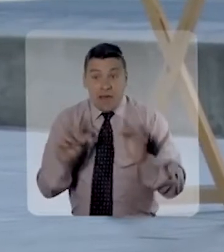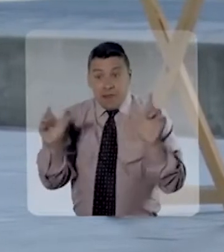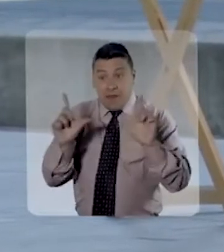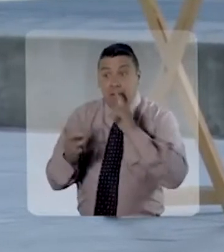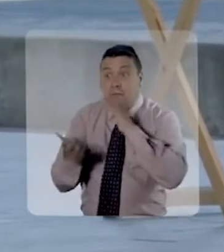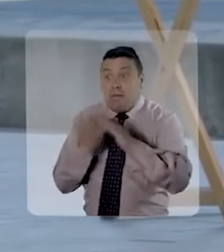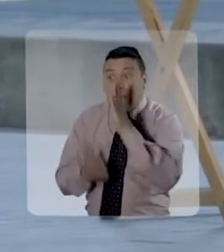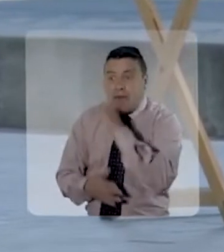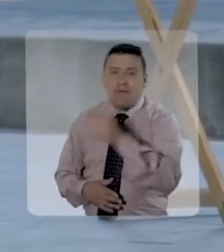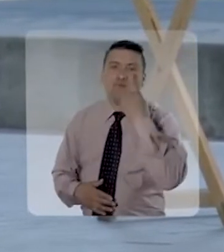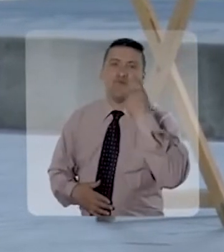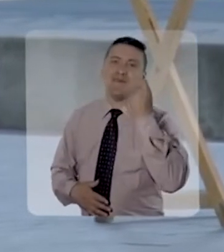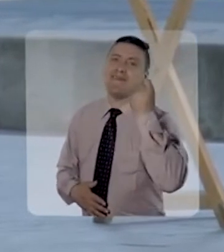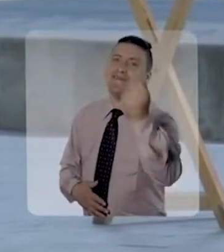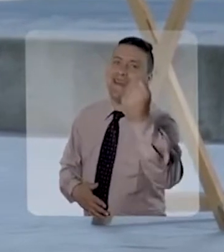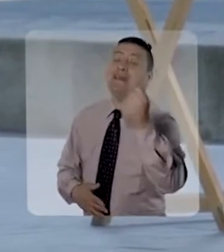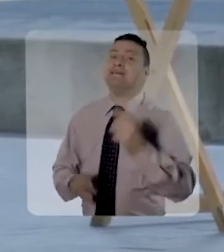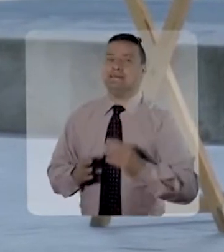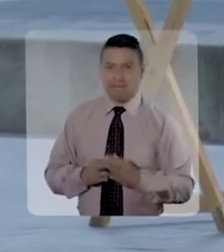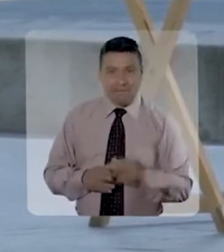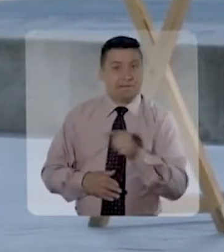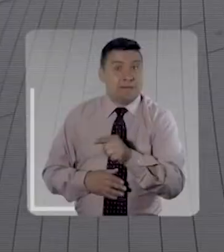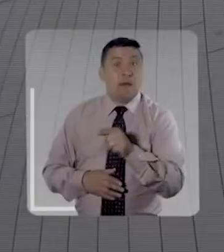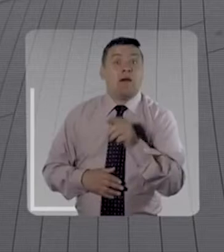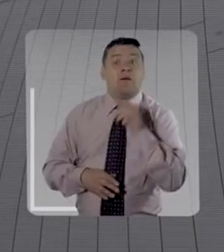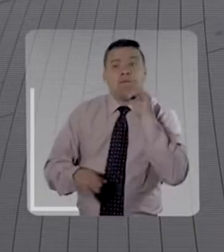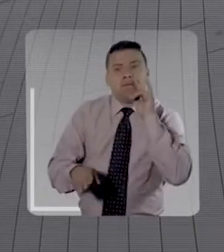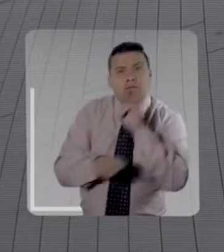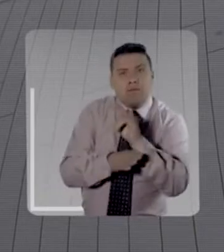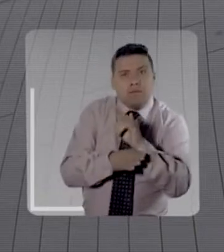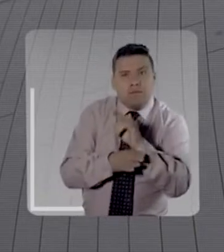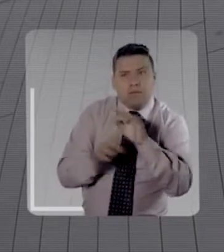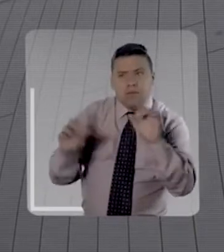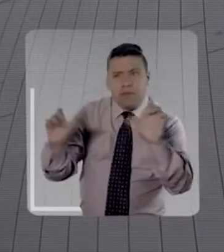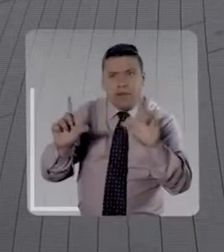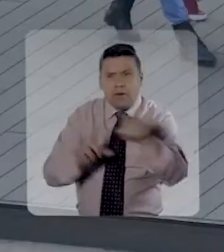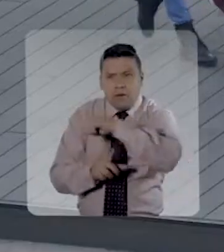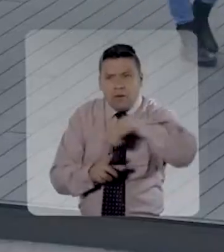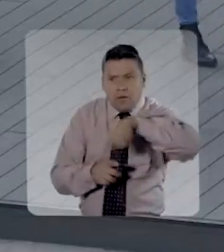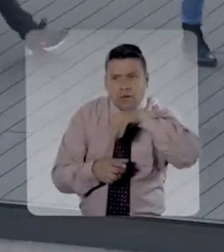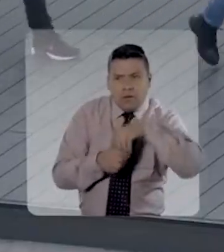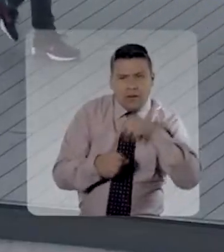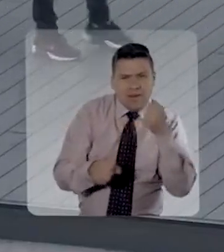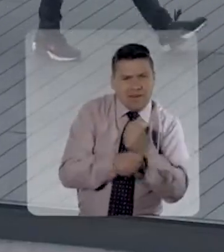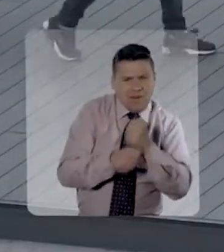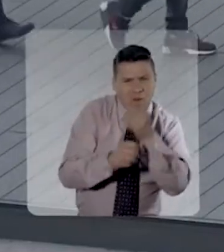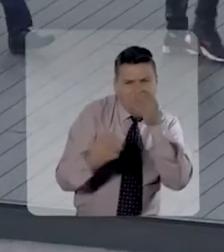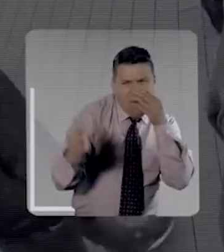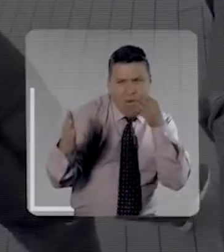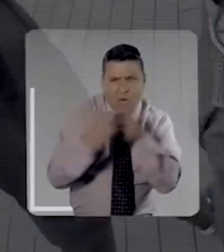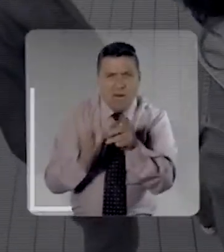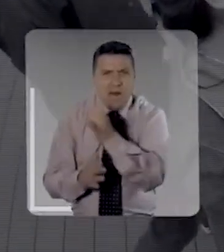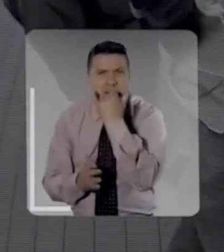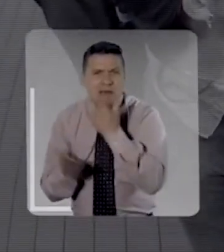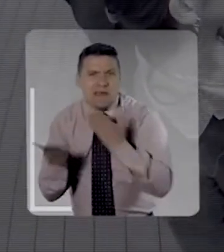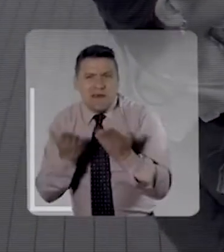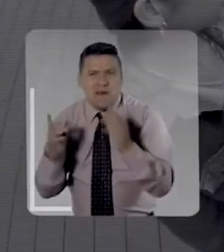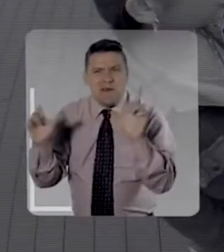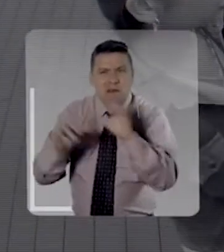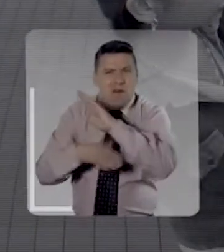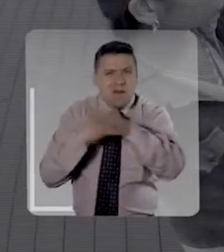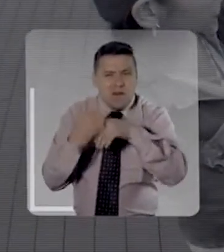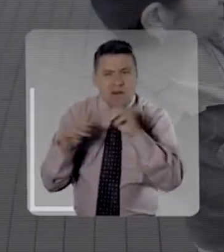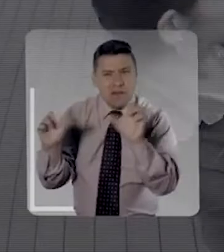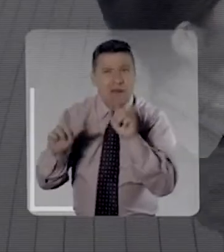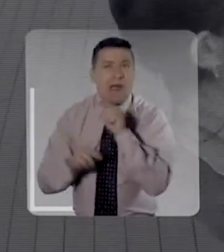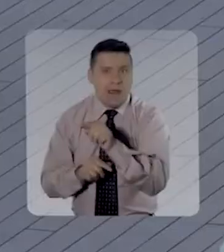Prestar el servicio de televisión sin permiso es un delito. Desde la Autoridad Nacional de Televisión estamos trabajando para combatir juntos la ilegalidad